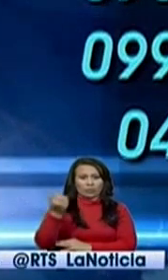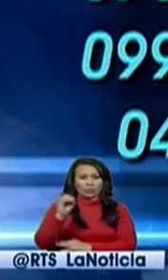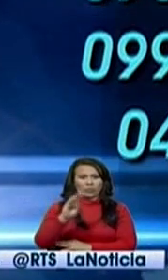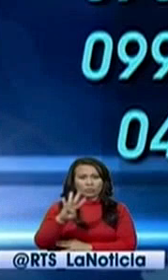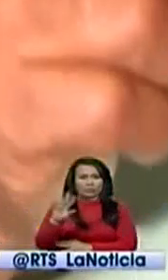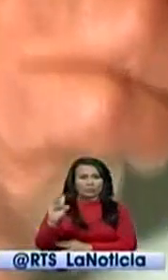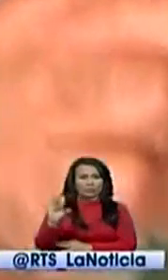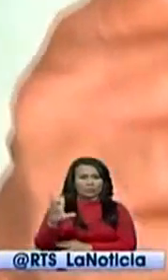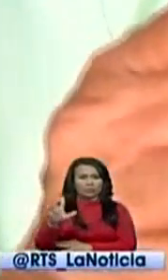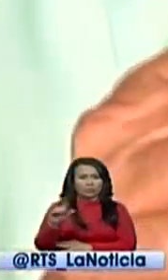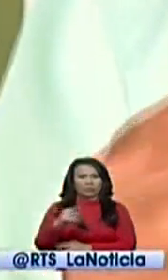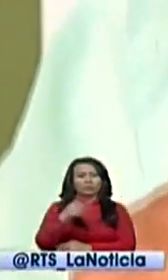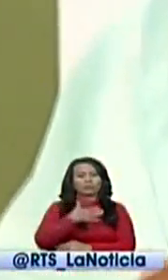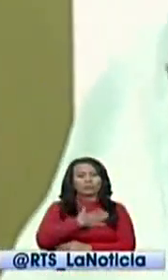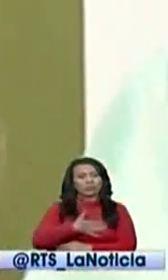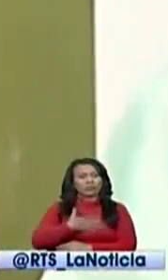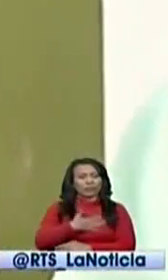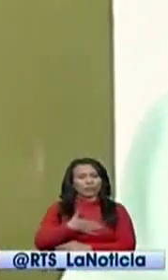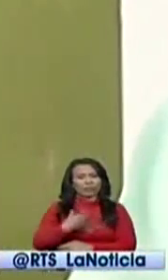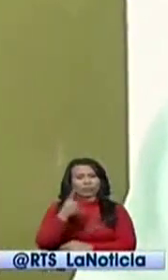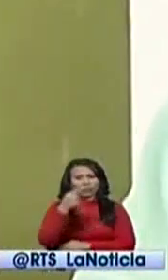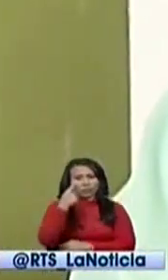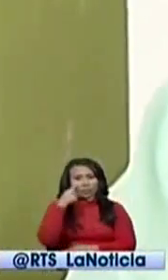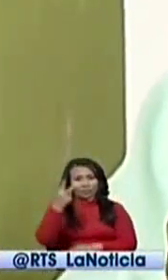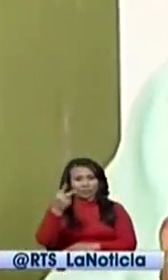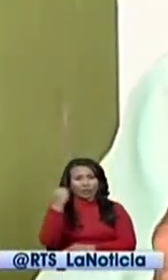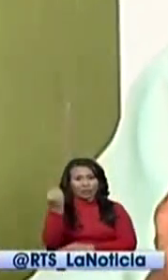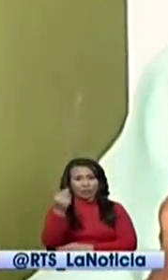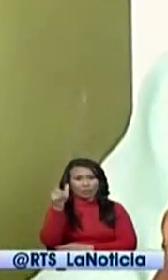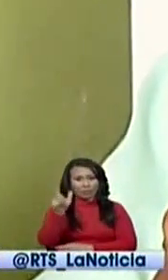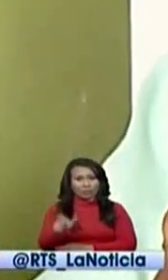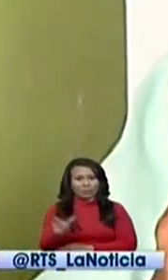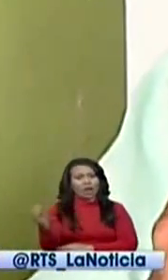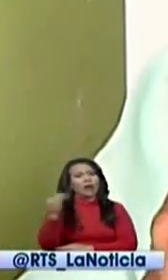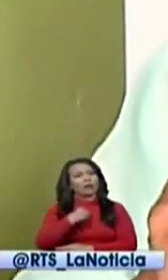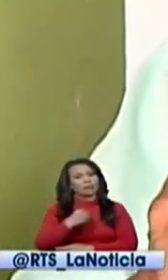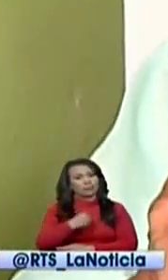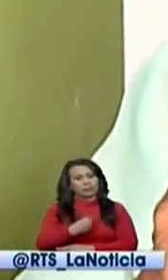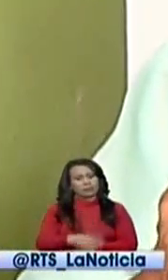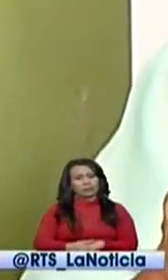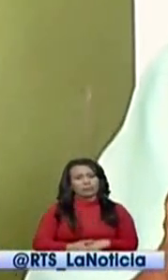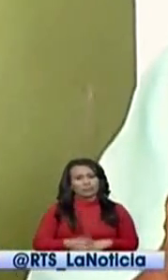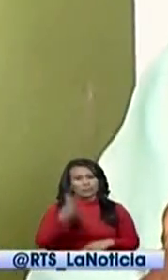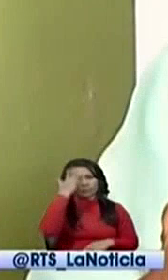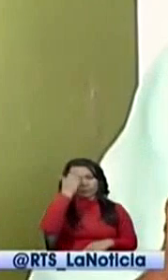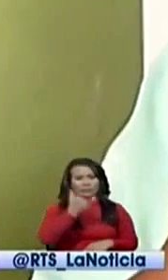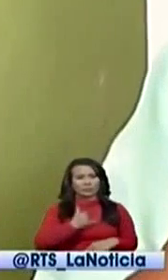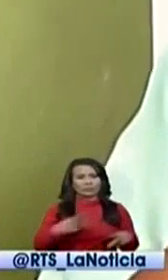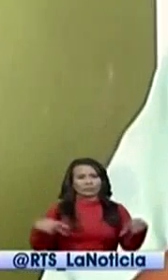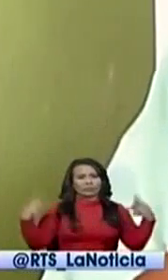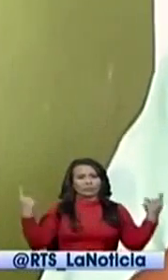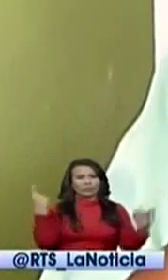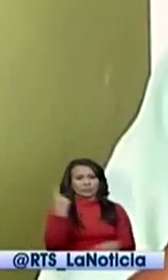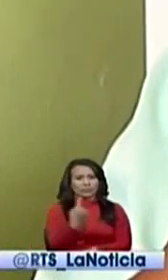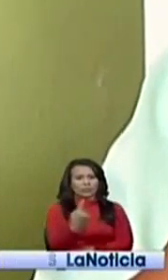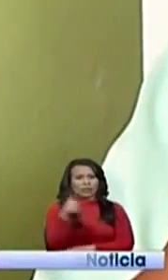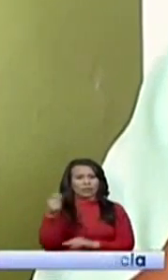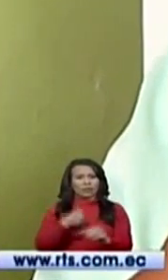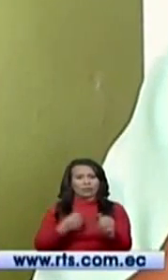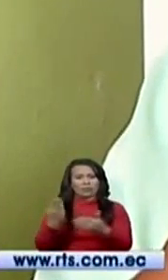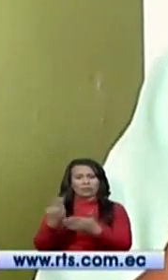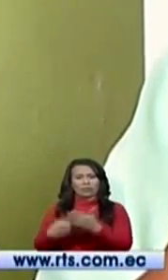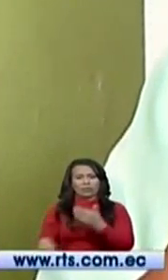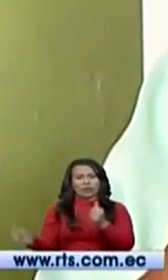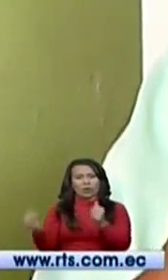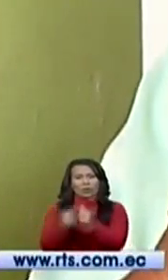043-871979. Por favor, cualquiera que encuentre a este joven, me avisan. Porque yo vivo sola y él es el único compañero aquí en la